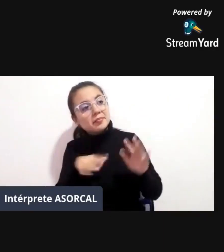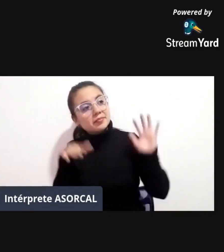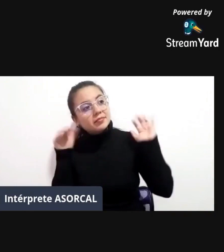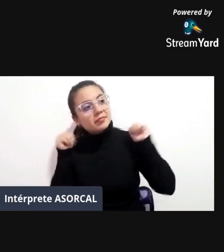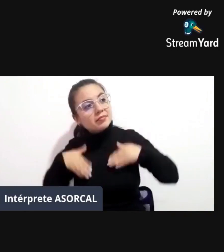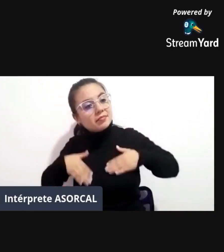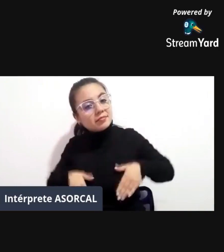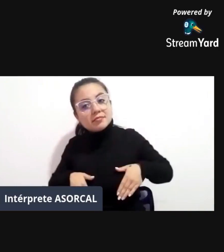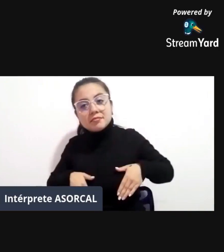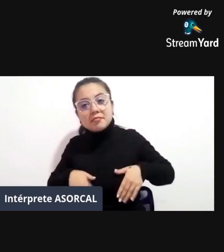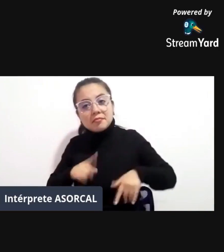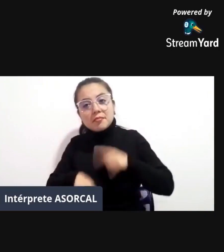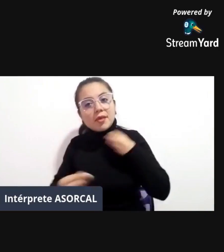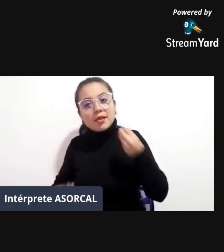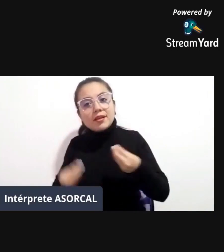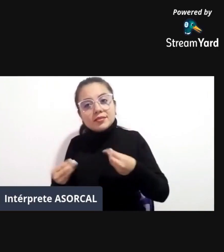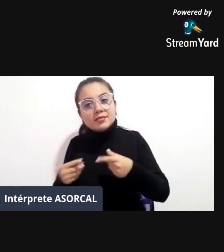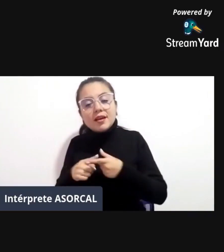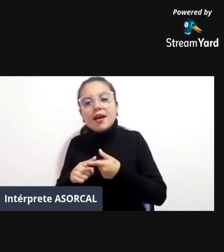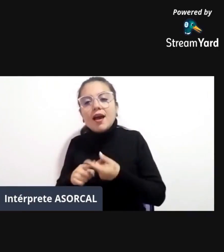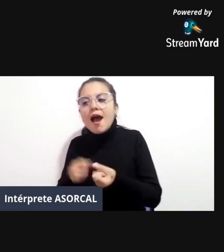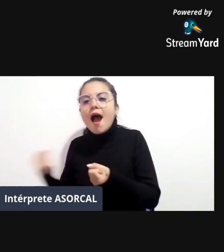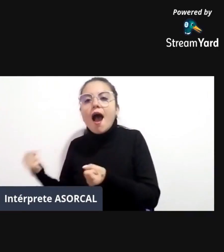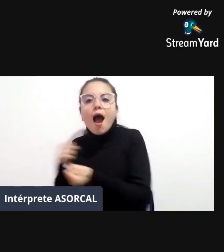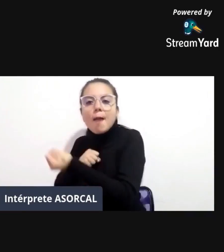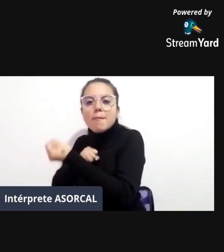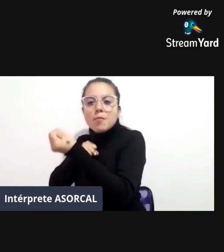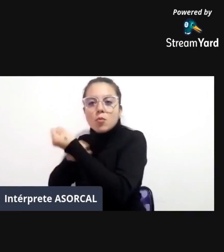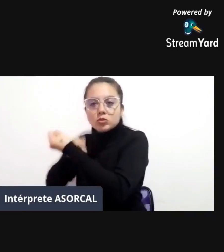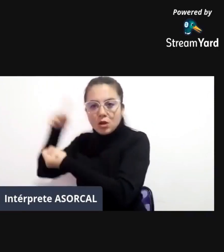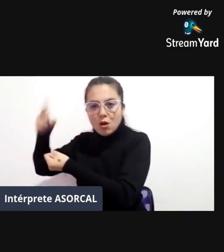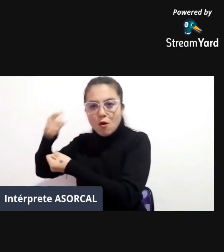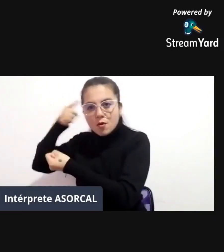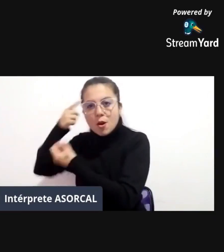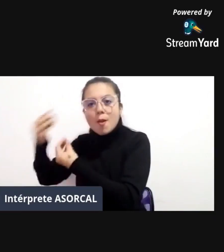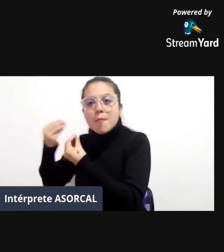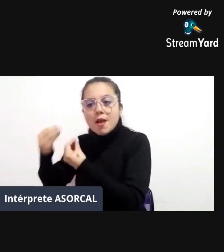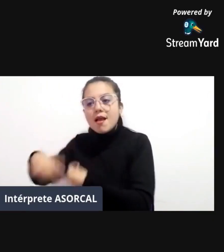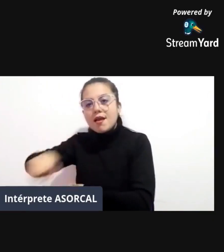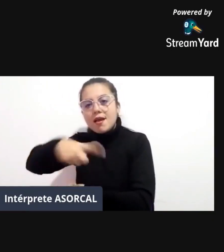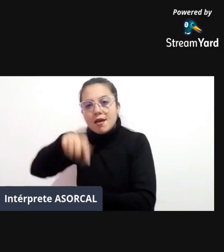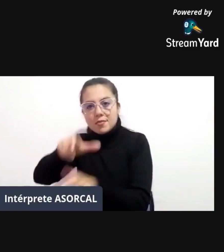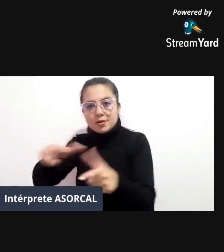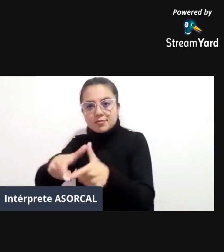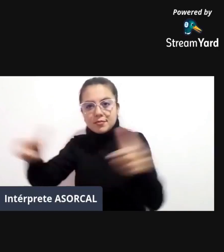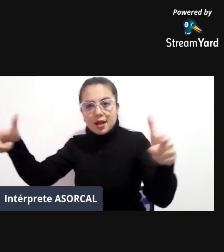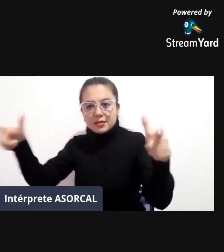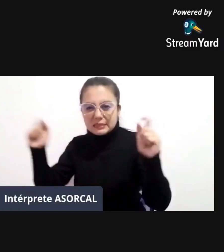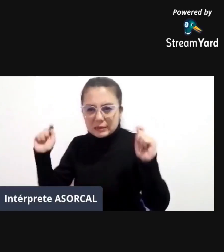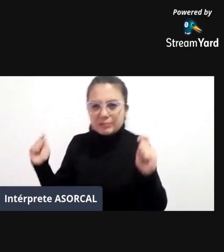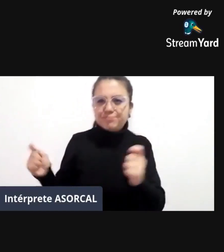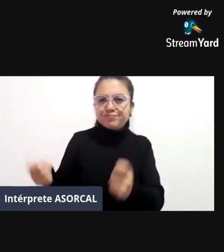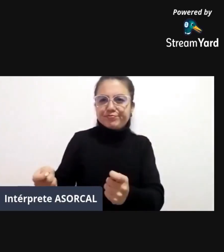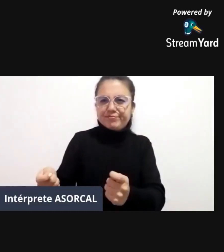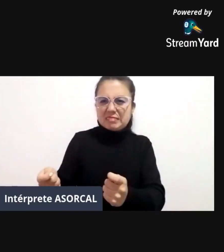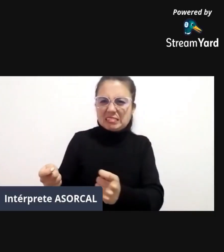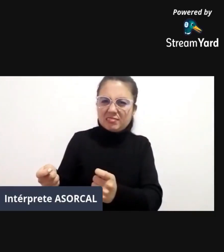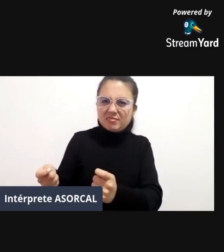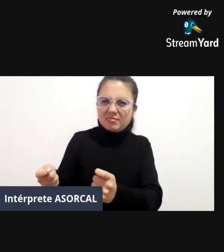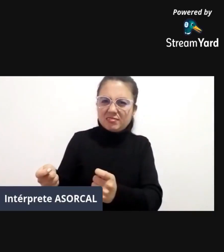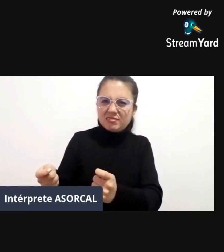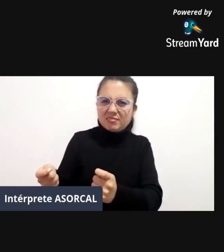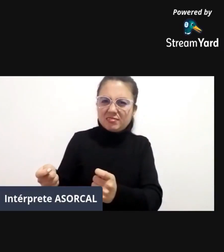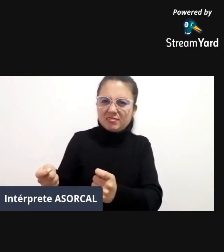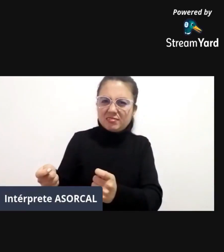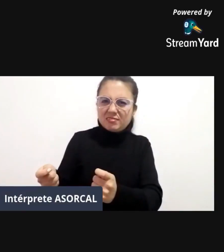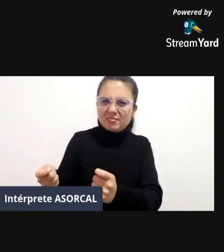a la represión de las grandes mayorías, porque al final el Partido Demócrata Cristiano y el resto de los partidos también se volcaron hacia la